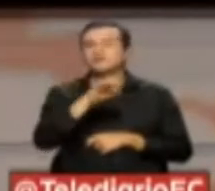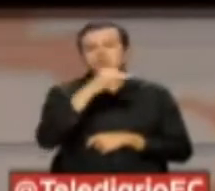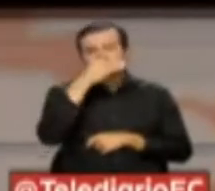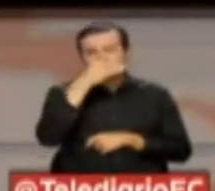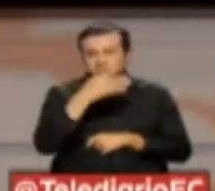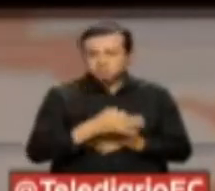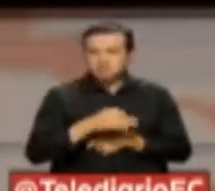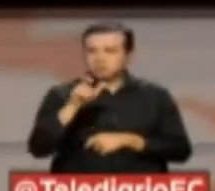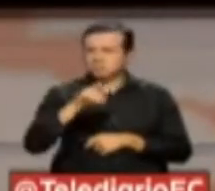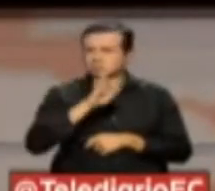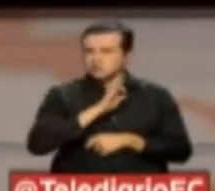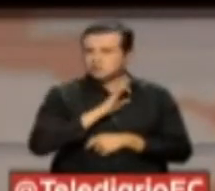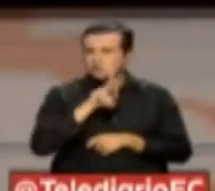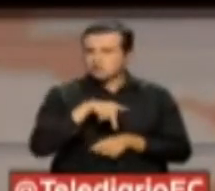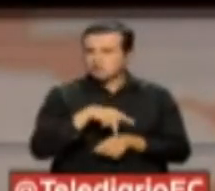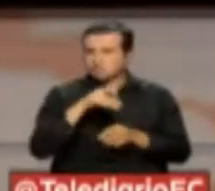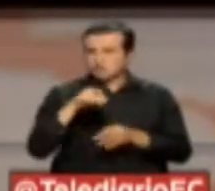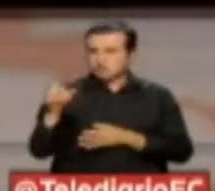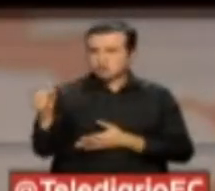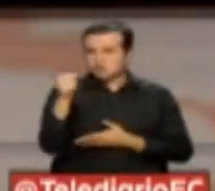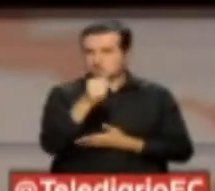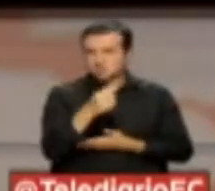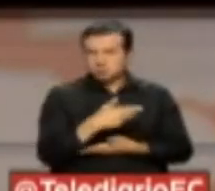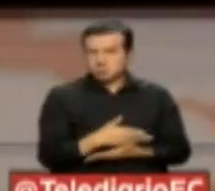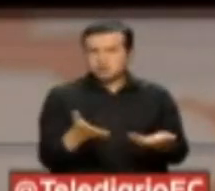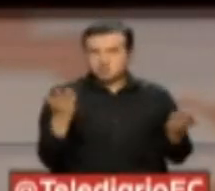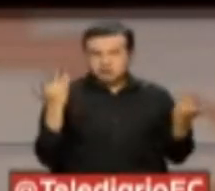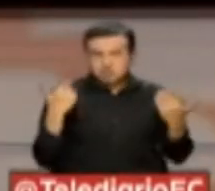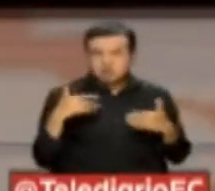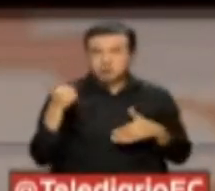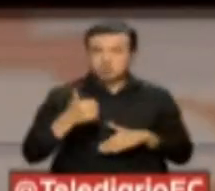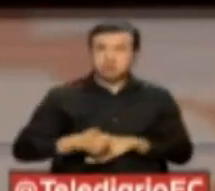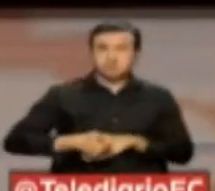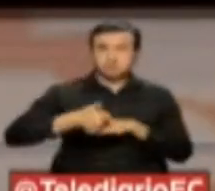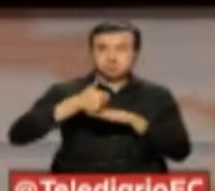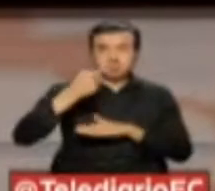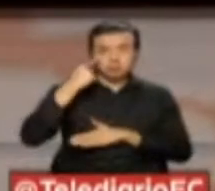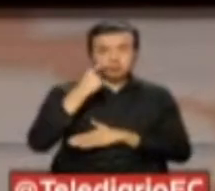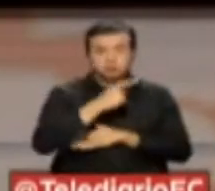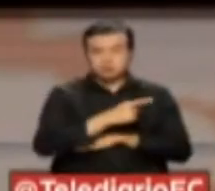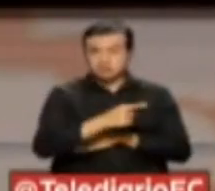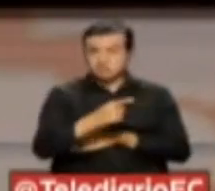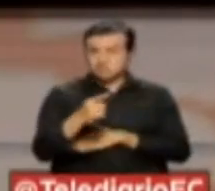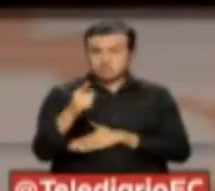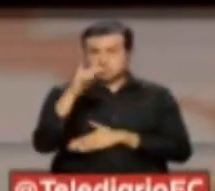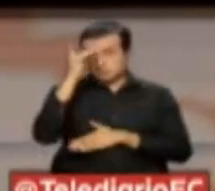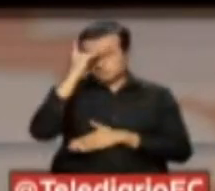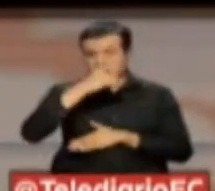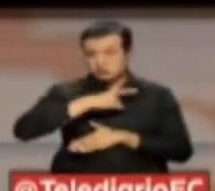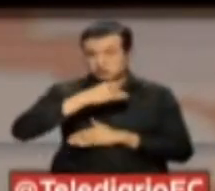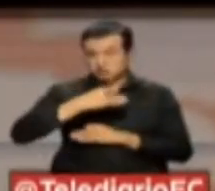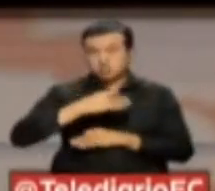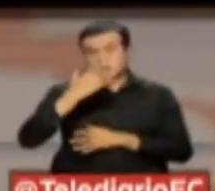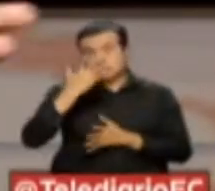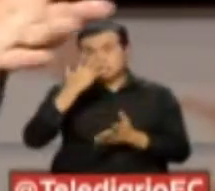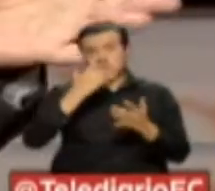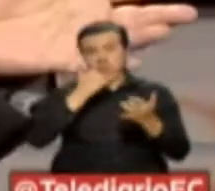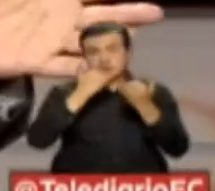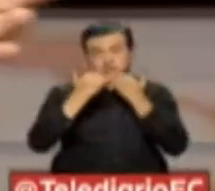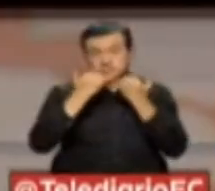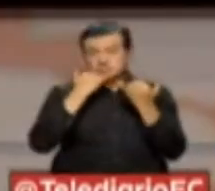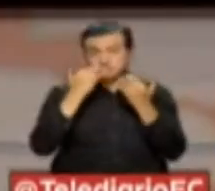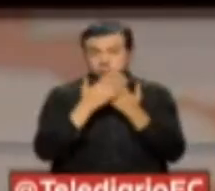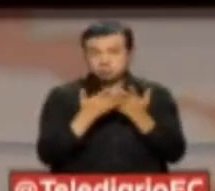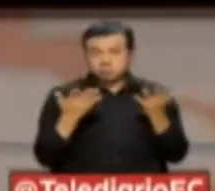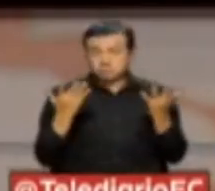una persona técnicamente preparada el momento en que está en el poder o el momento en que toma todo que tomar decisiones puede fallar pero